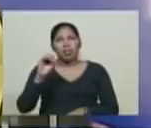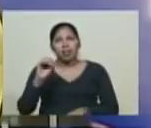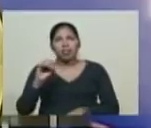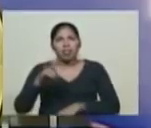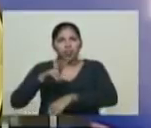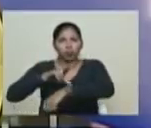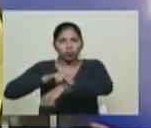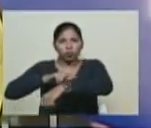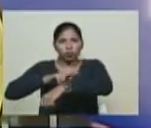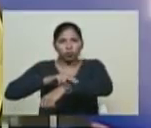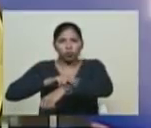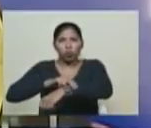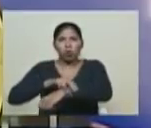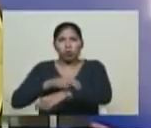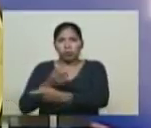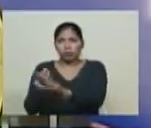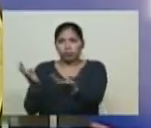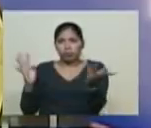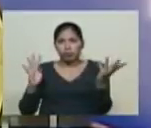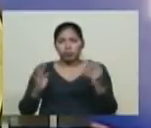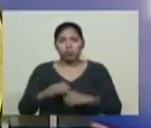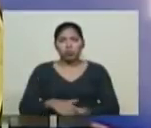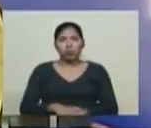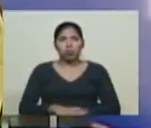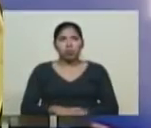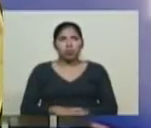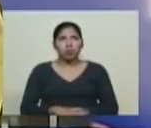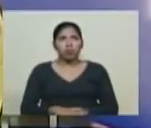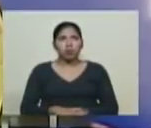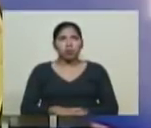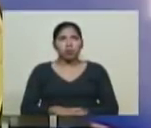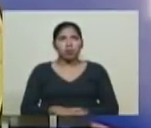camas dentro del Plan de Parto Humanizado.